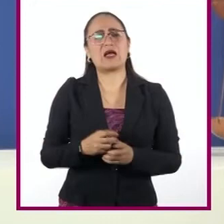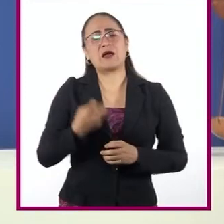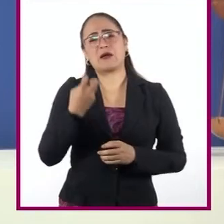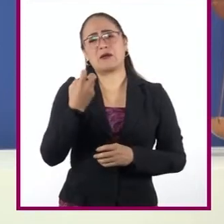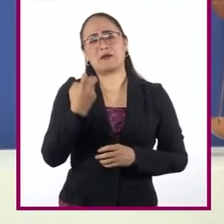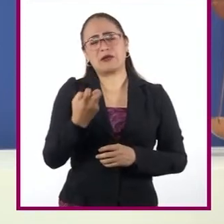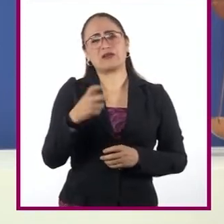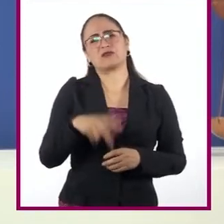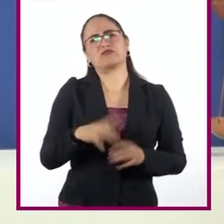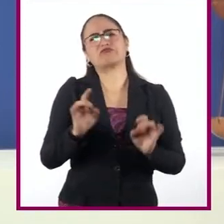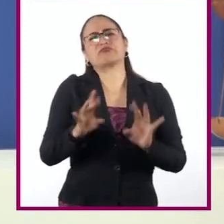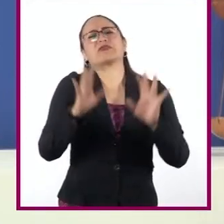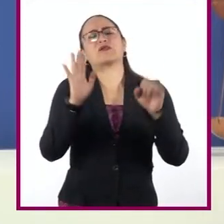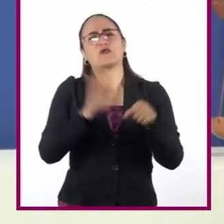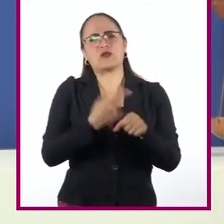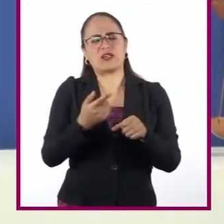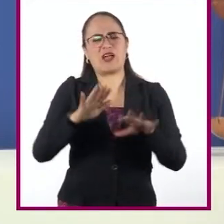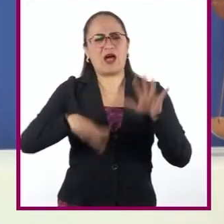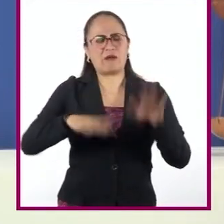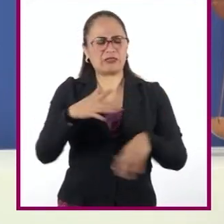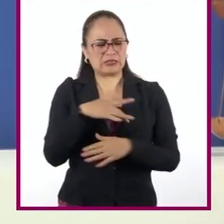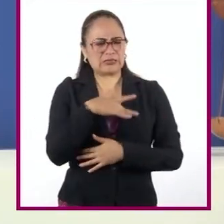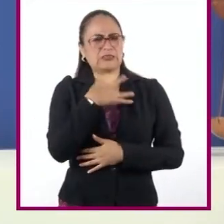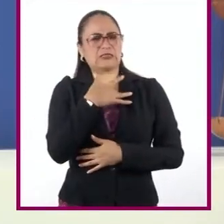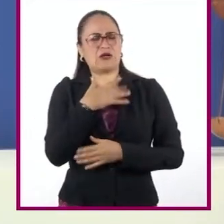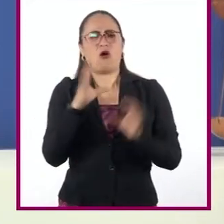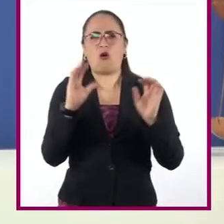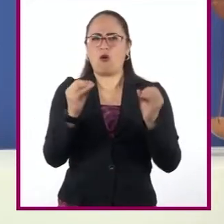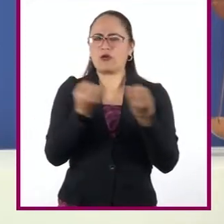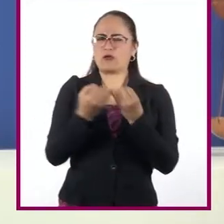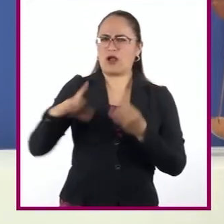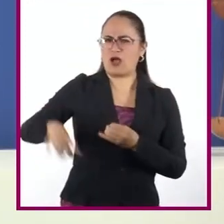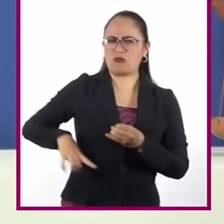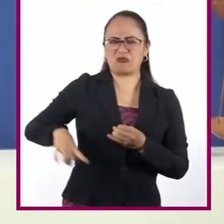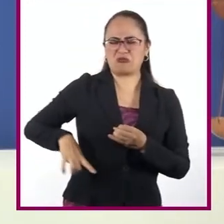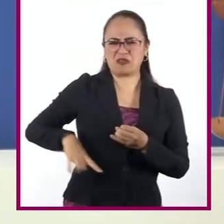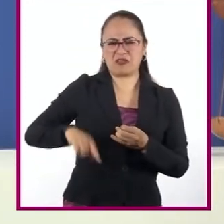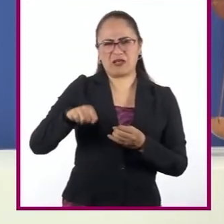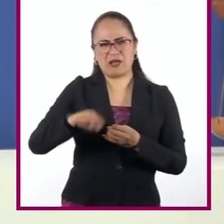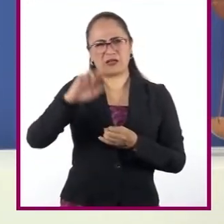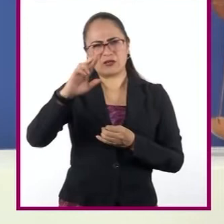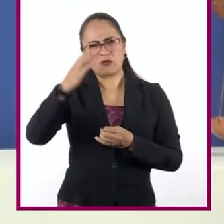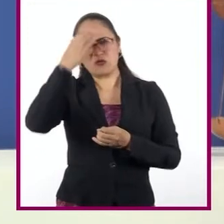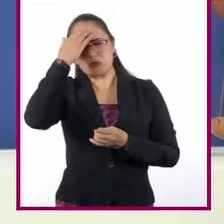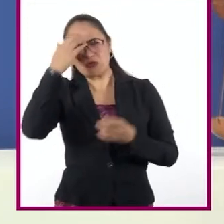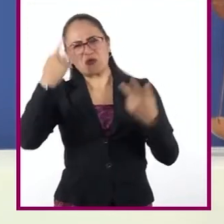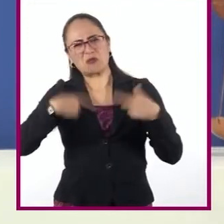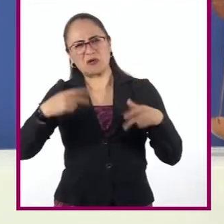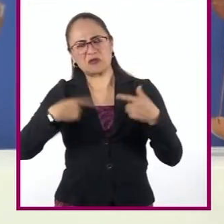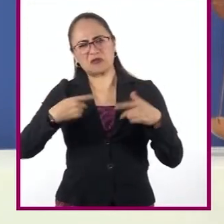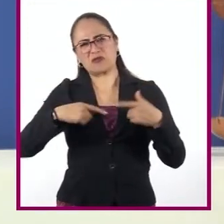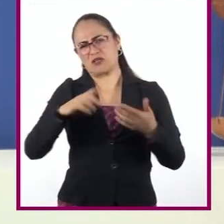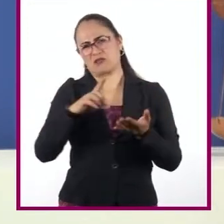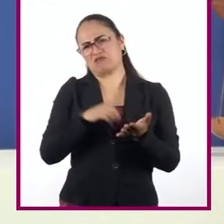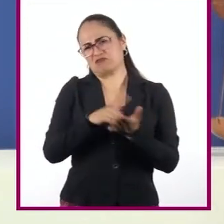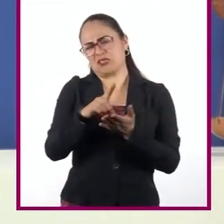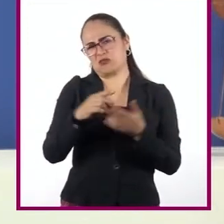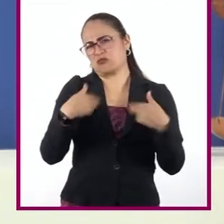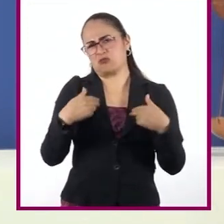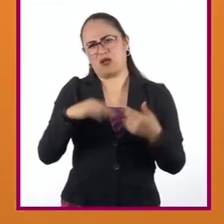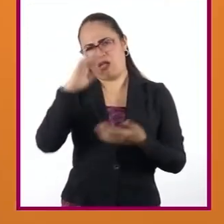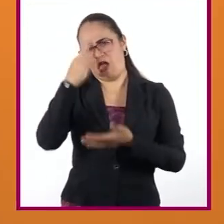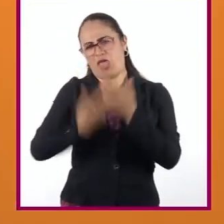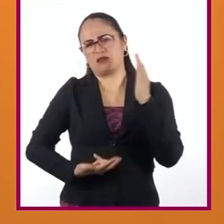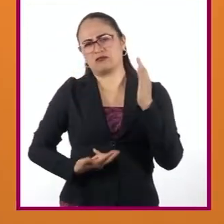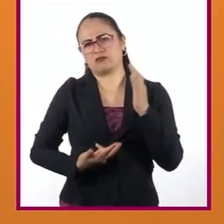falta sensibilidad social o de las autoridades al reconocimiento de los derechos de las personas. ¿Puede ejemplificar